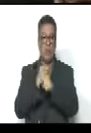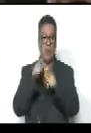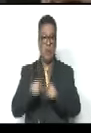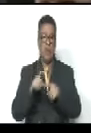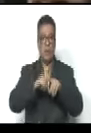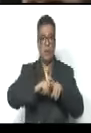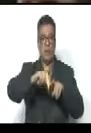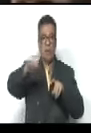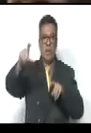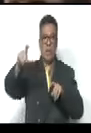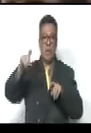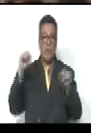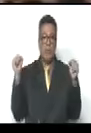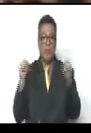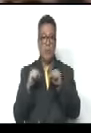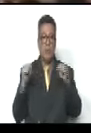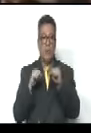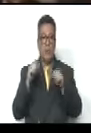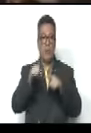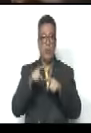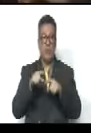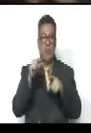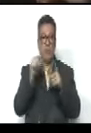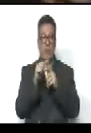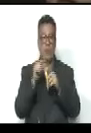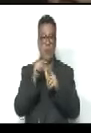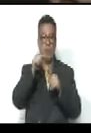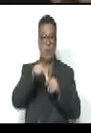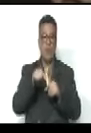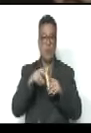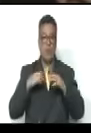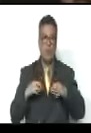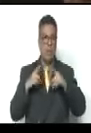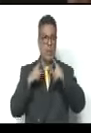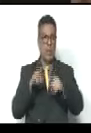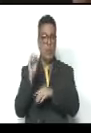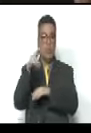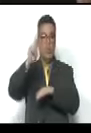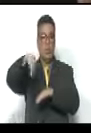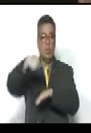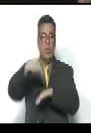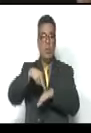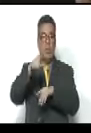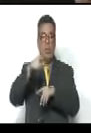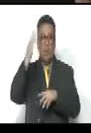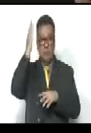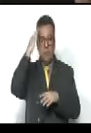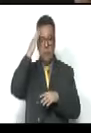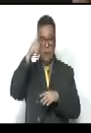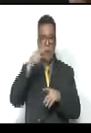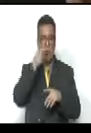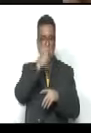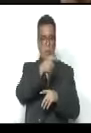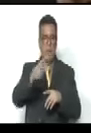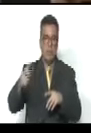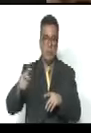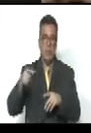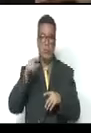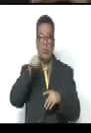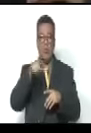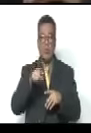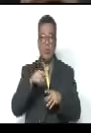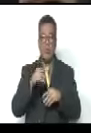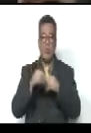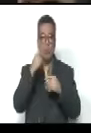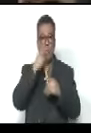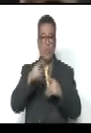del teleférico de Mérida que iba a tomar el derecho de palabra en esta Asamblea Nacional para reconocer públicamente lo que ha